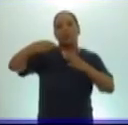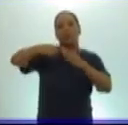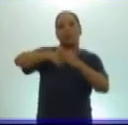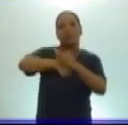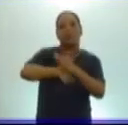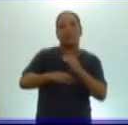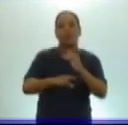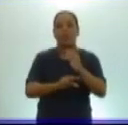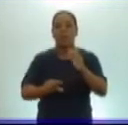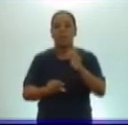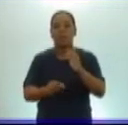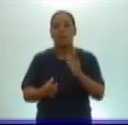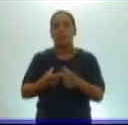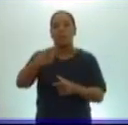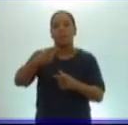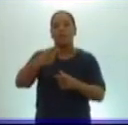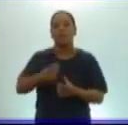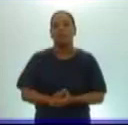del recipiente.